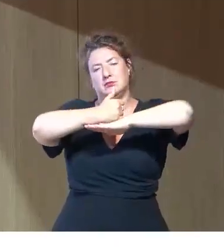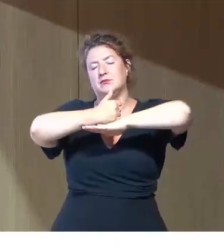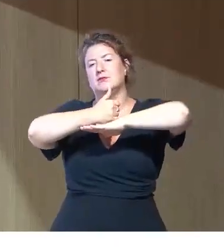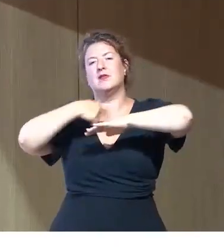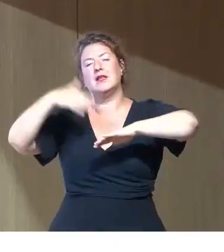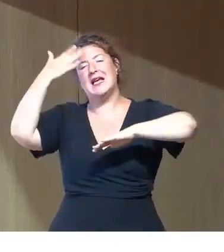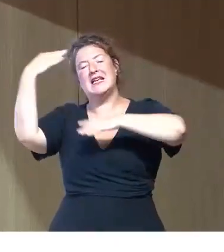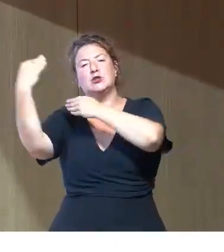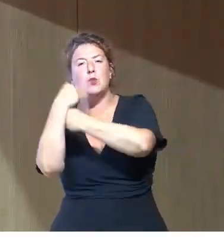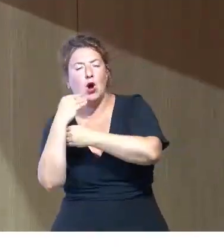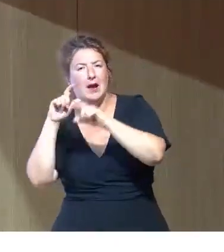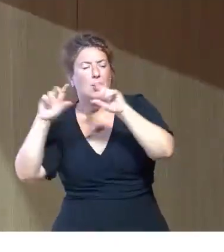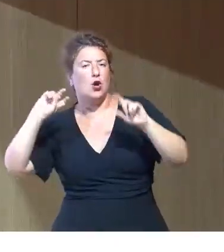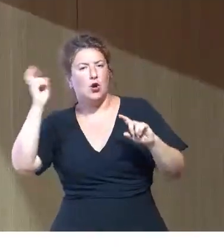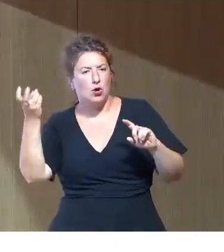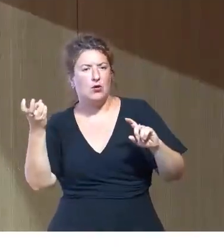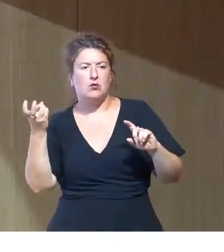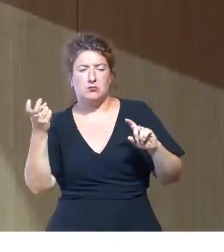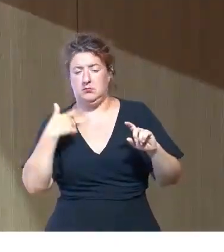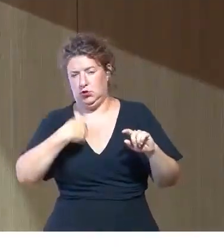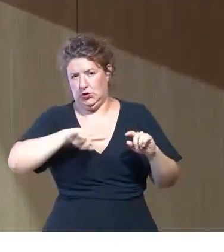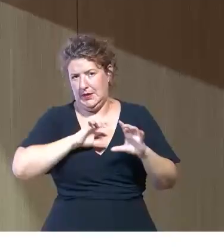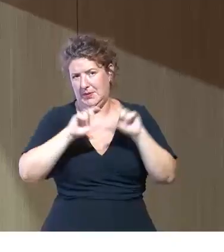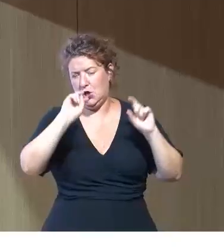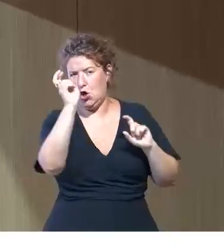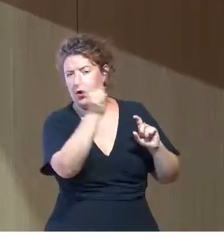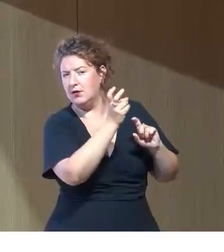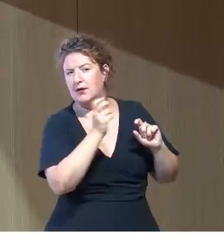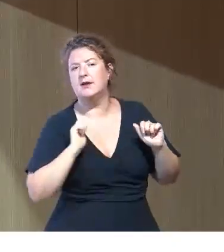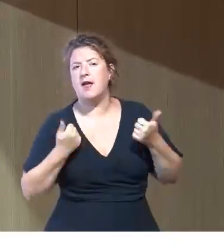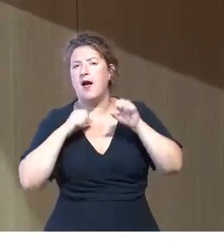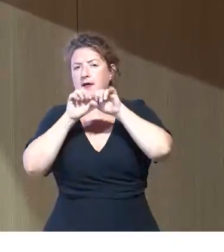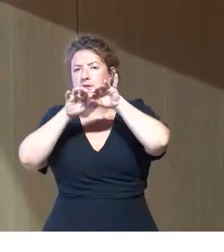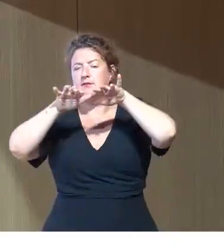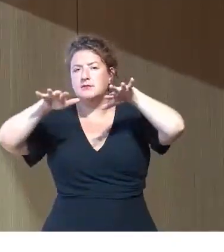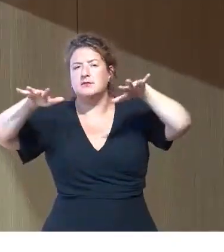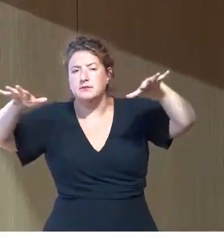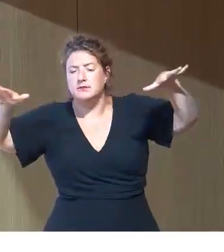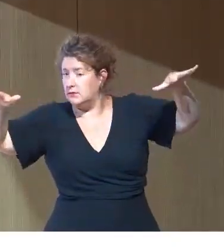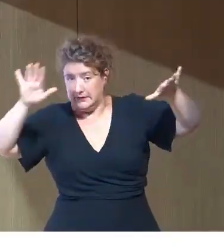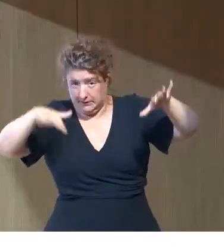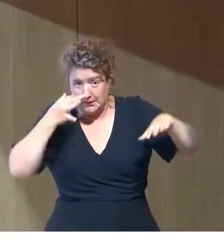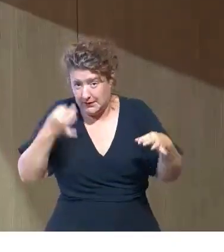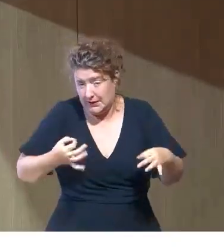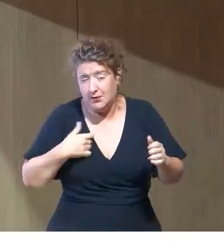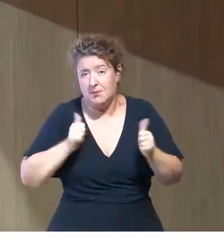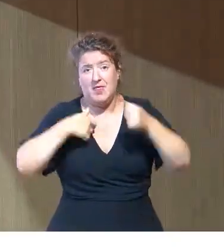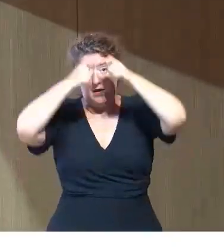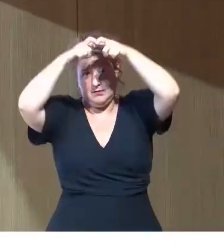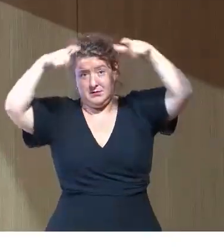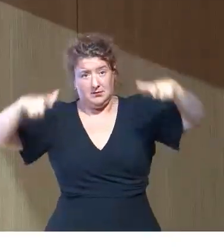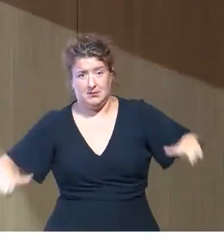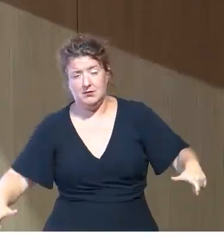sponsor incluso y nos pasa a nosotros y nos pasa más empresas Entonces esto está llegando no y está calando y es como tiene que ser tiene que ir de arriba abajo